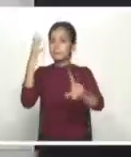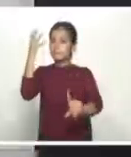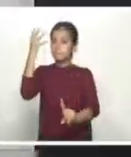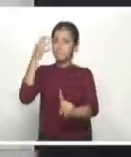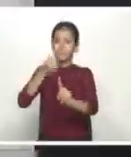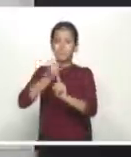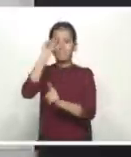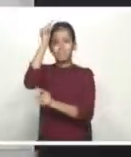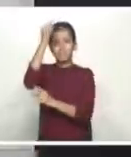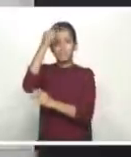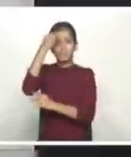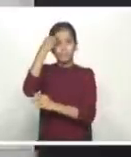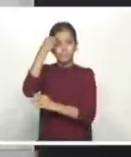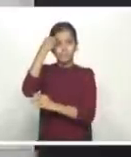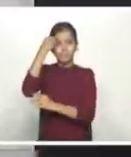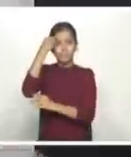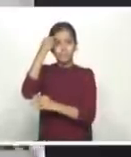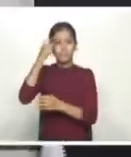lo habíamos